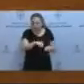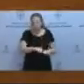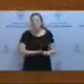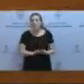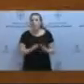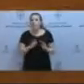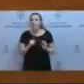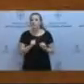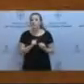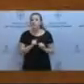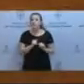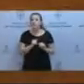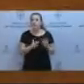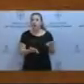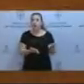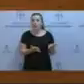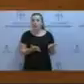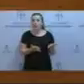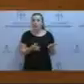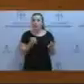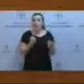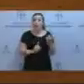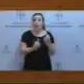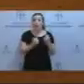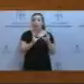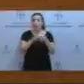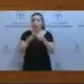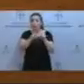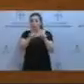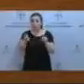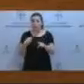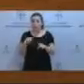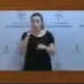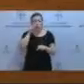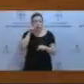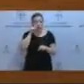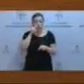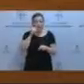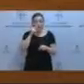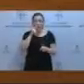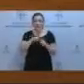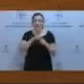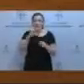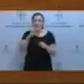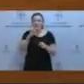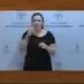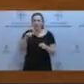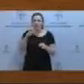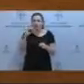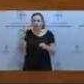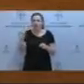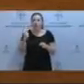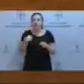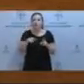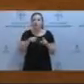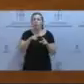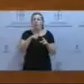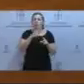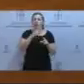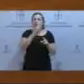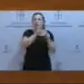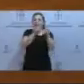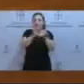hay un grupo de empresas que hace un observatorio de turismo que se llama Exceltur. Exceltur son más de 300 empresas, 30 empresas